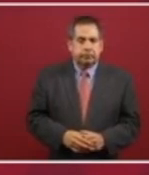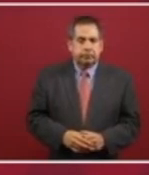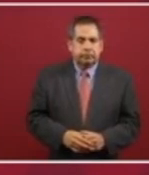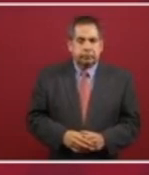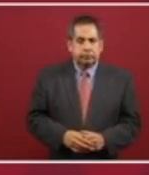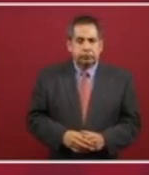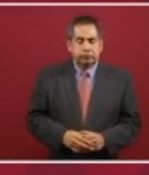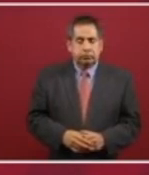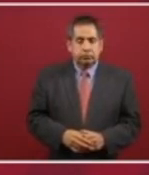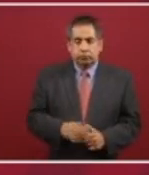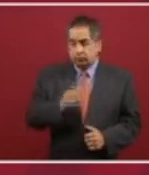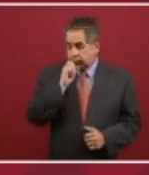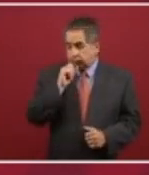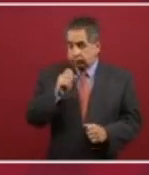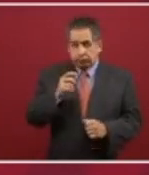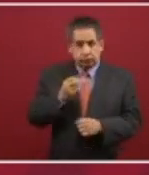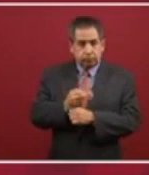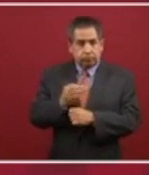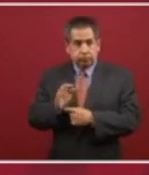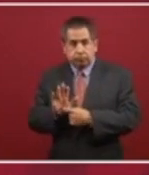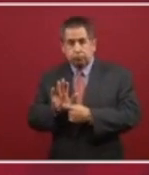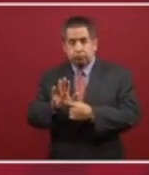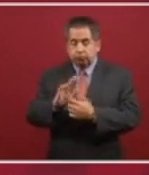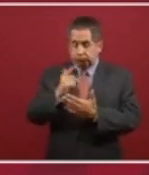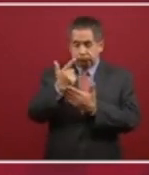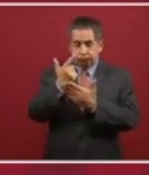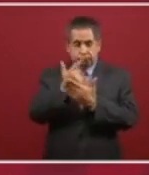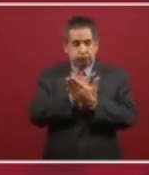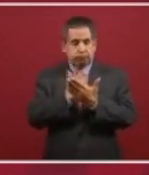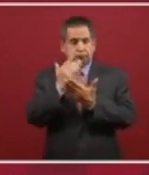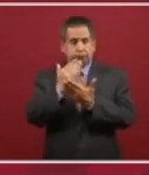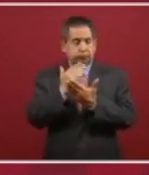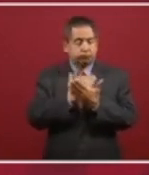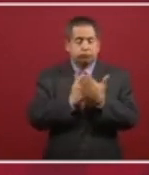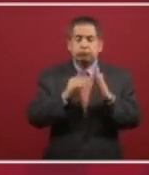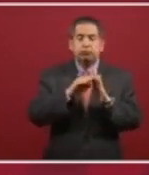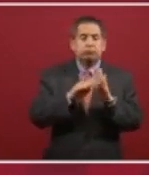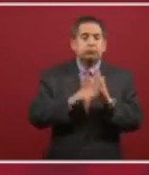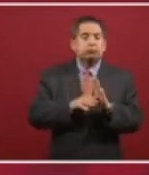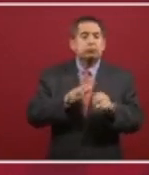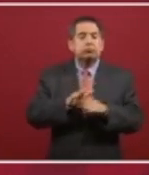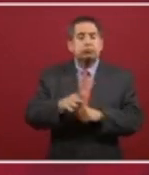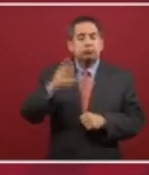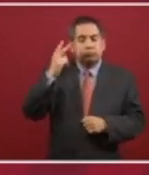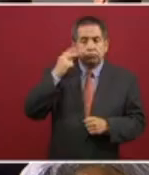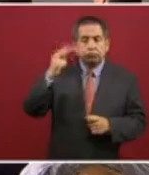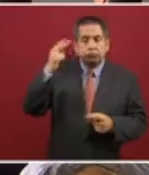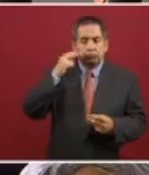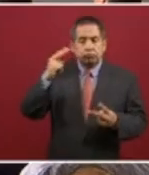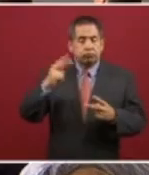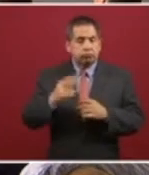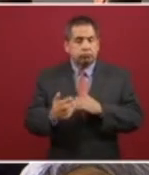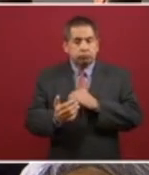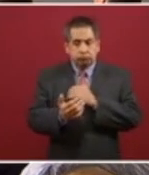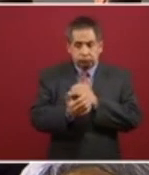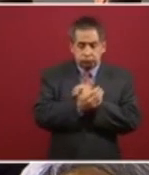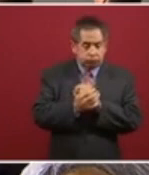Les traemos también la lista de los viajes solicitados,